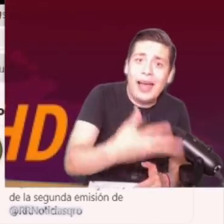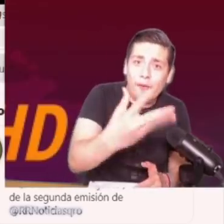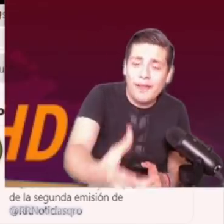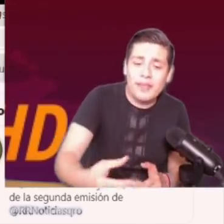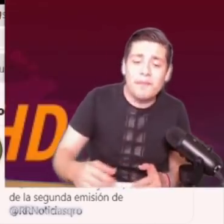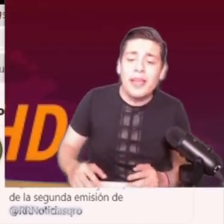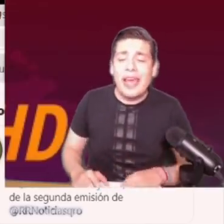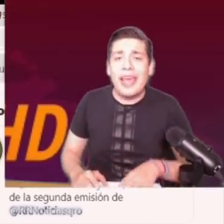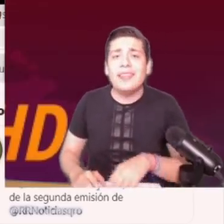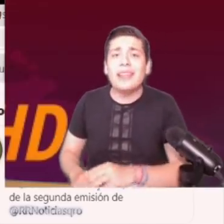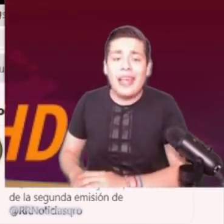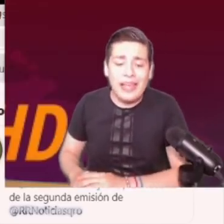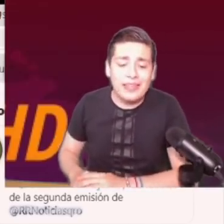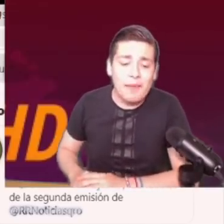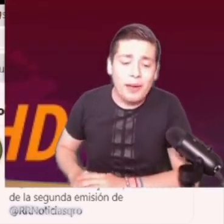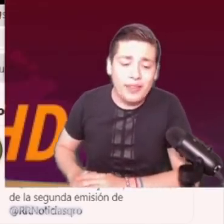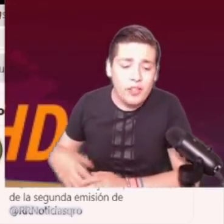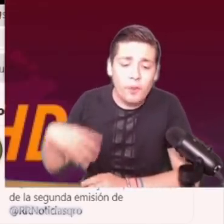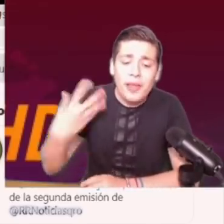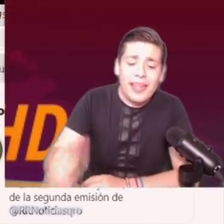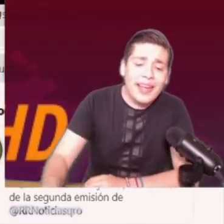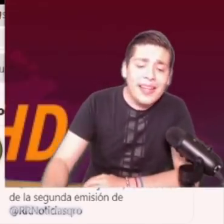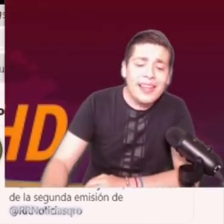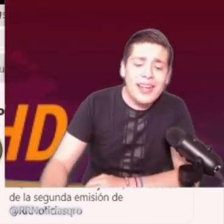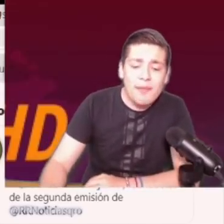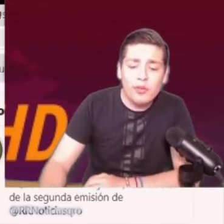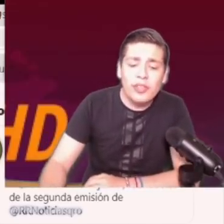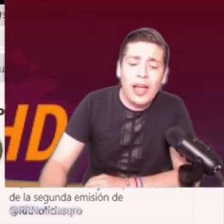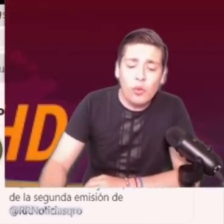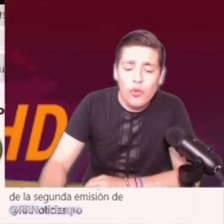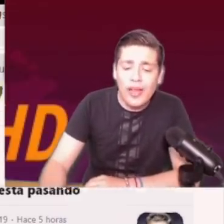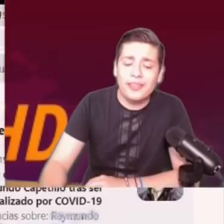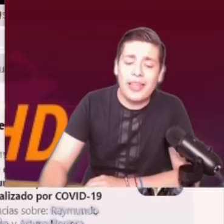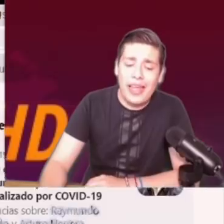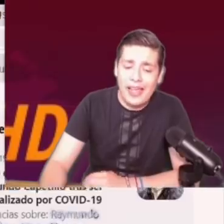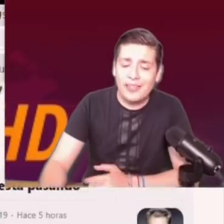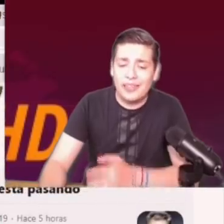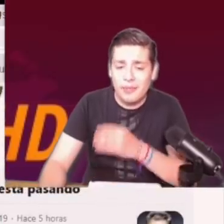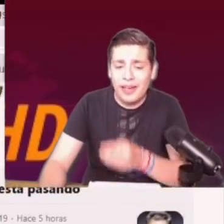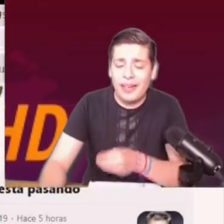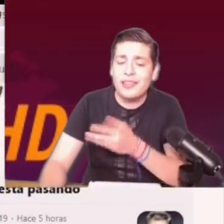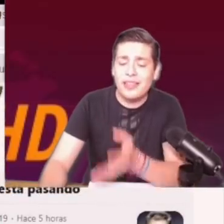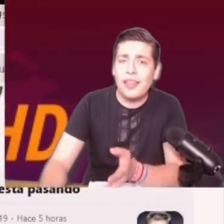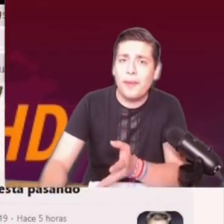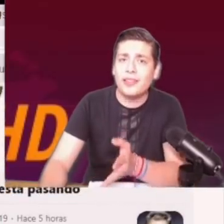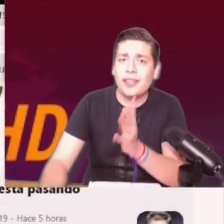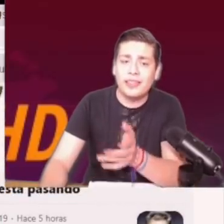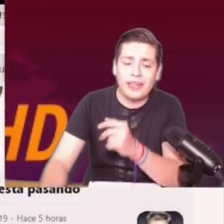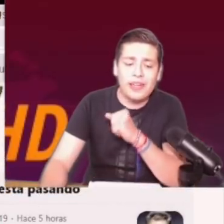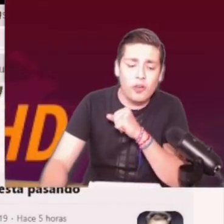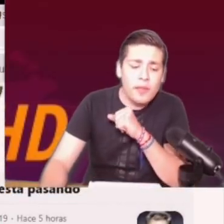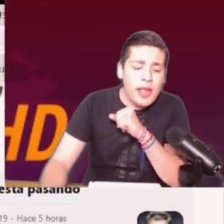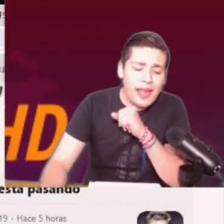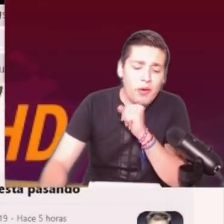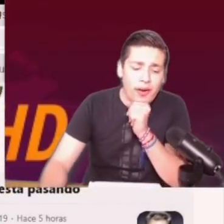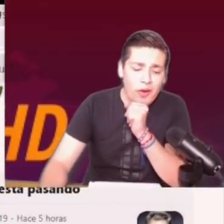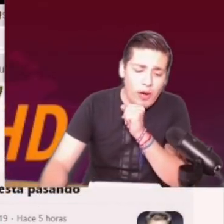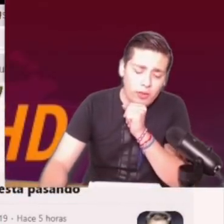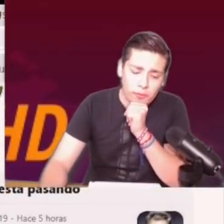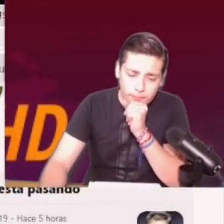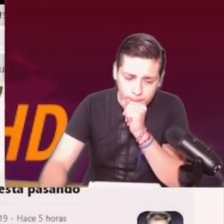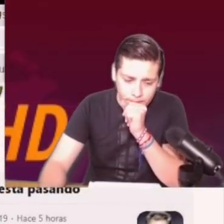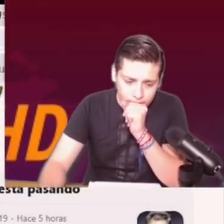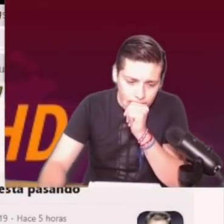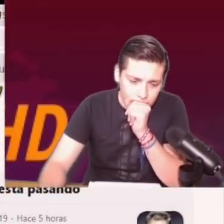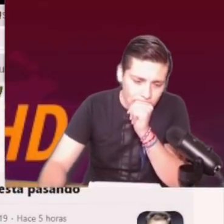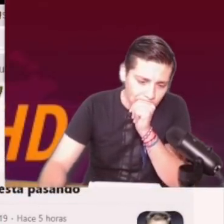está al frente es este partido. Y aquí tenemos algunas de estas imágenes de esta marcha que se realizó en